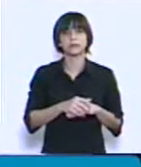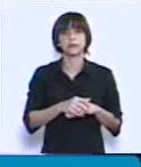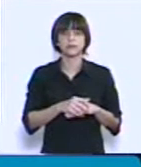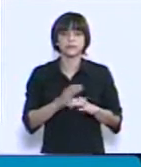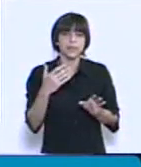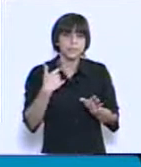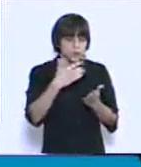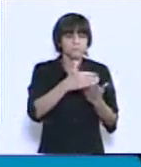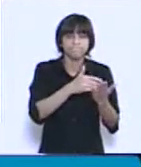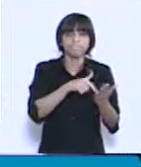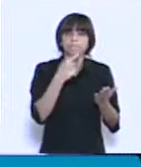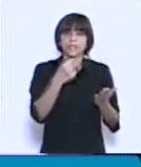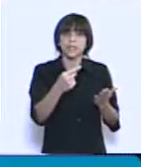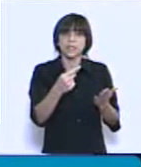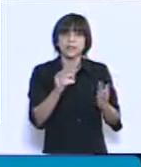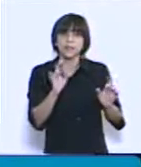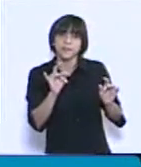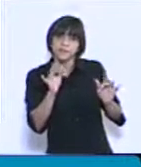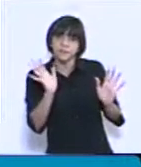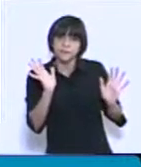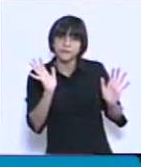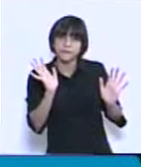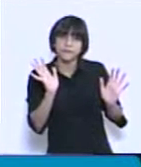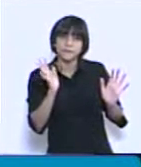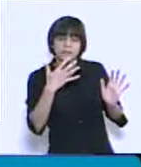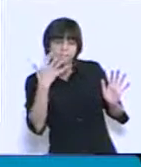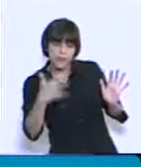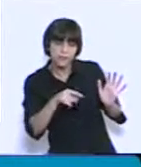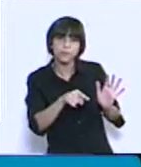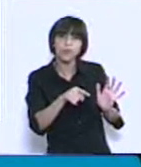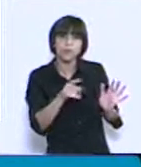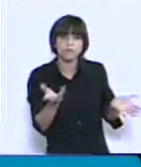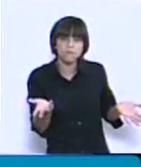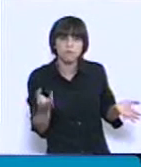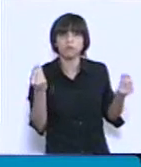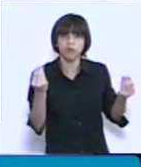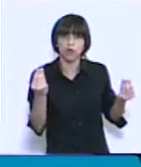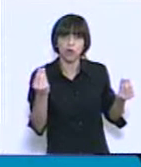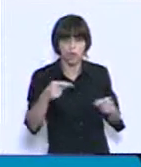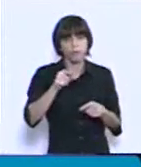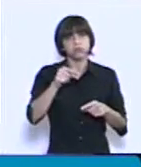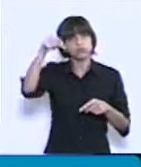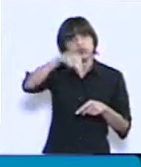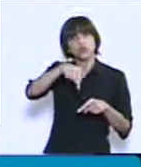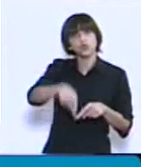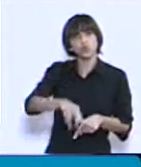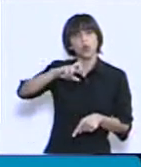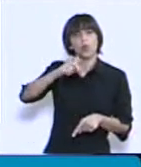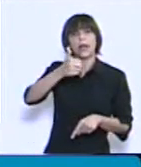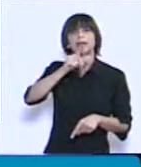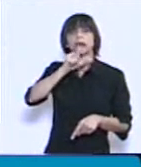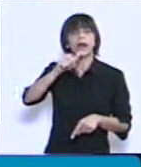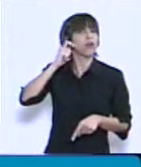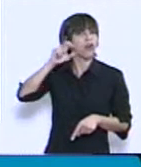resulta restrictivo entender que solamente en la Patagonia percibirán un 30%